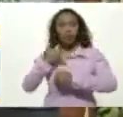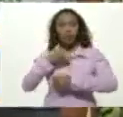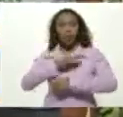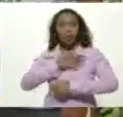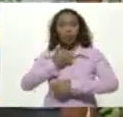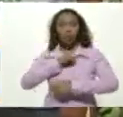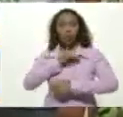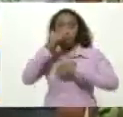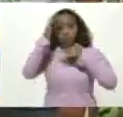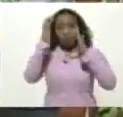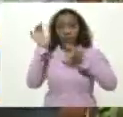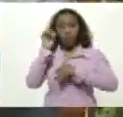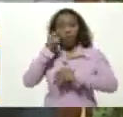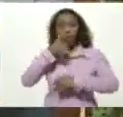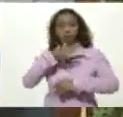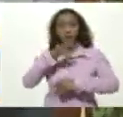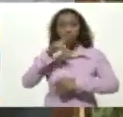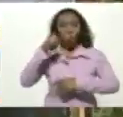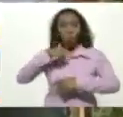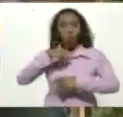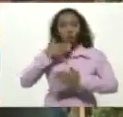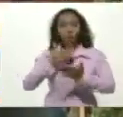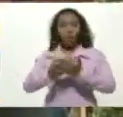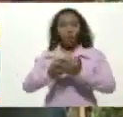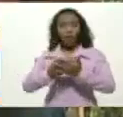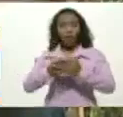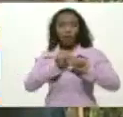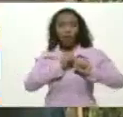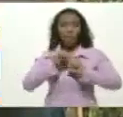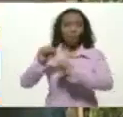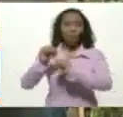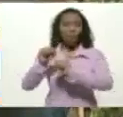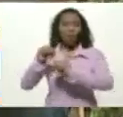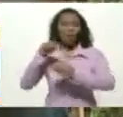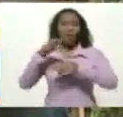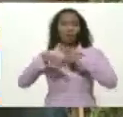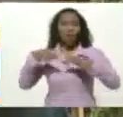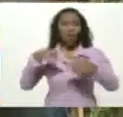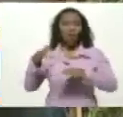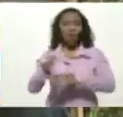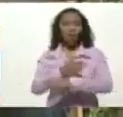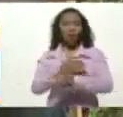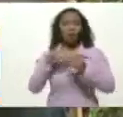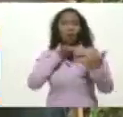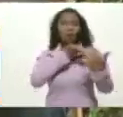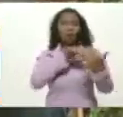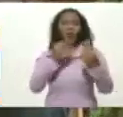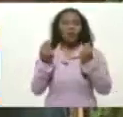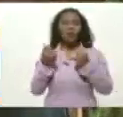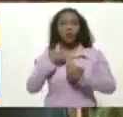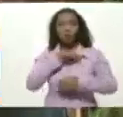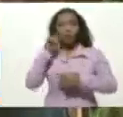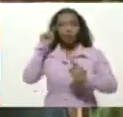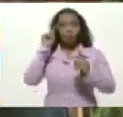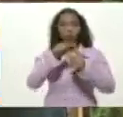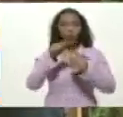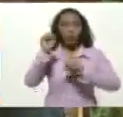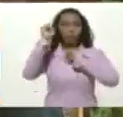este pueblo que está agradecido y más que nunca, hermano presidente, por la ofensiva revolucionaria ante la guerra económica, y estamos destinados a vencer. Adelante, hermano